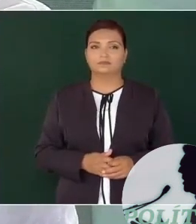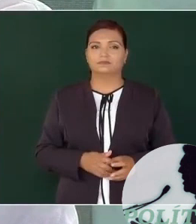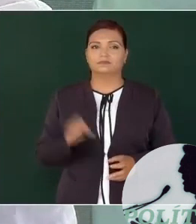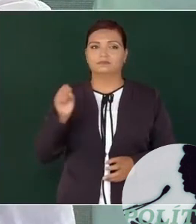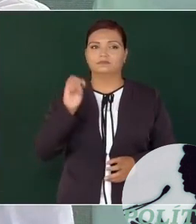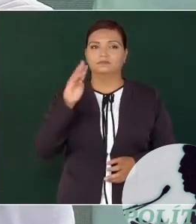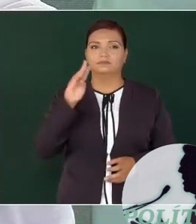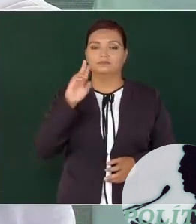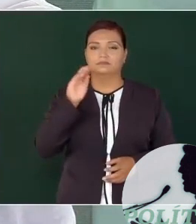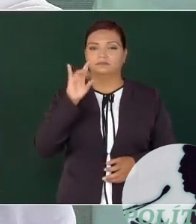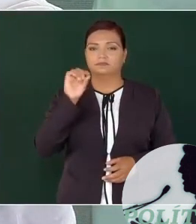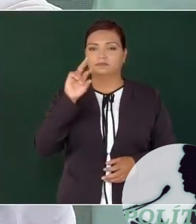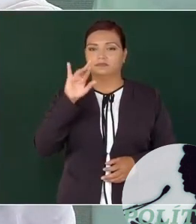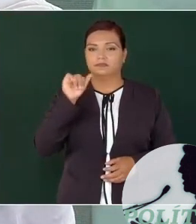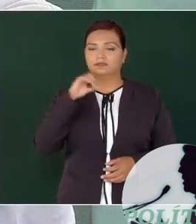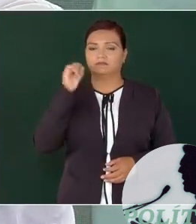subsidiaria, ¿sí?,